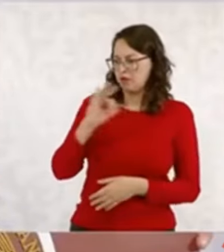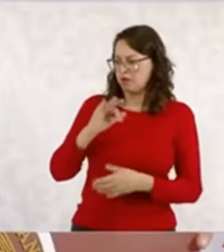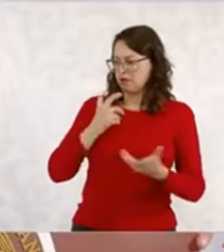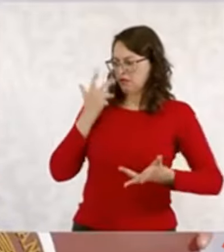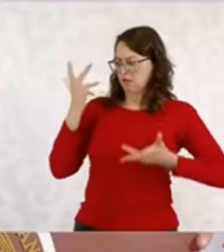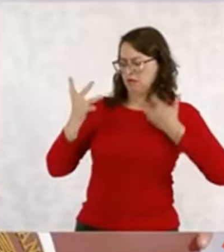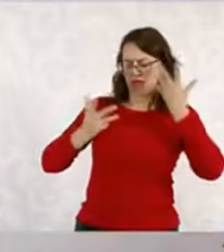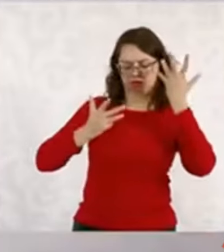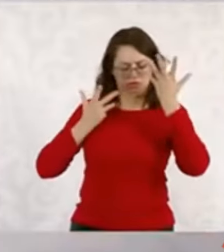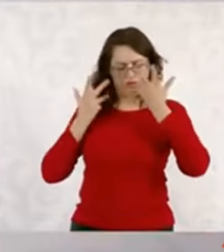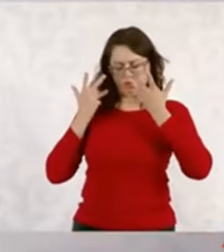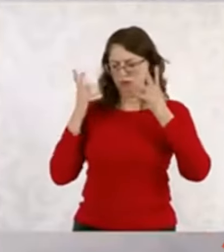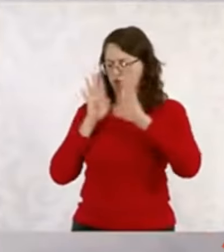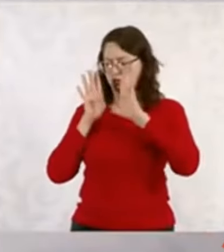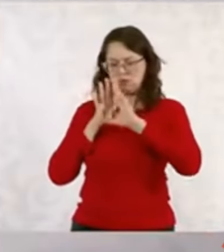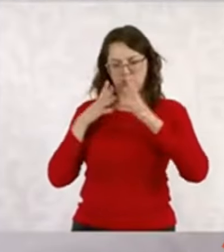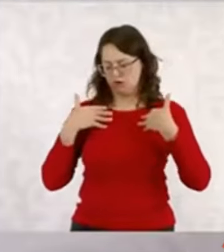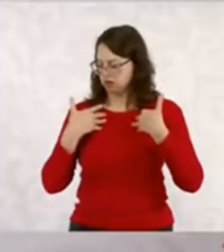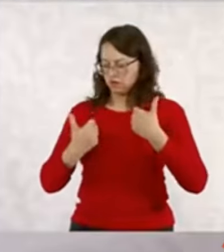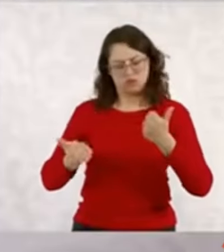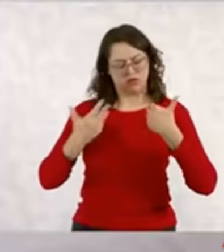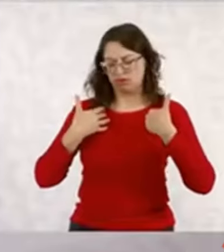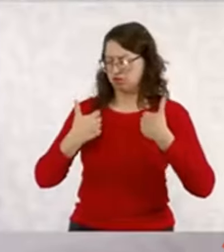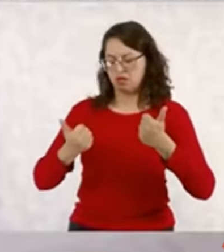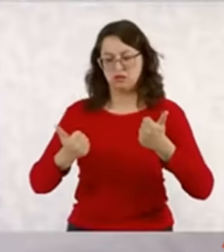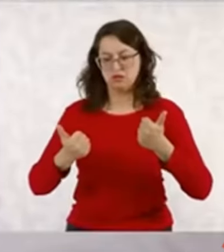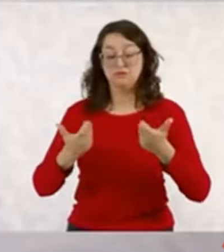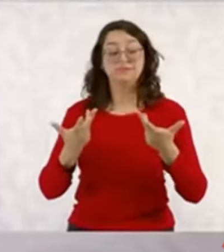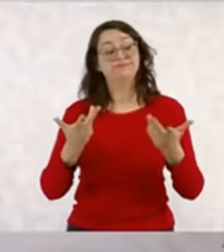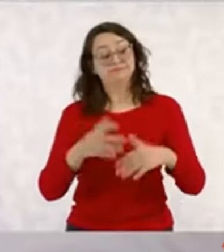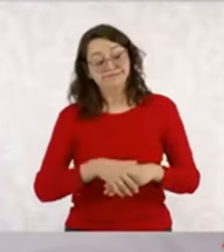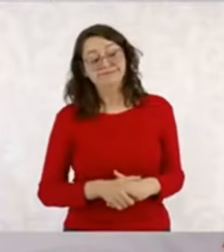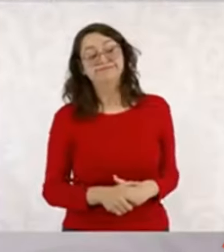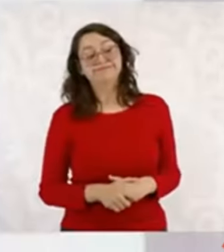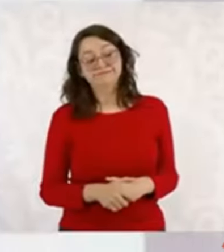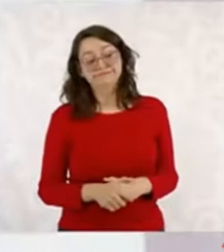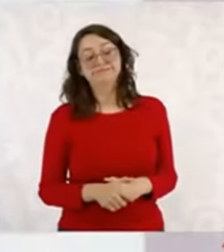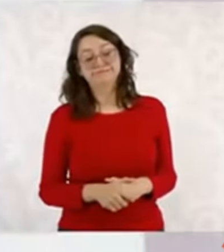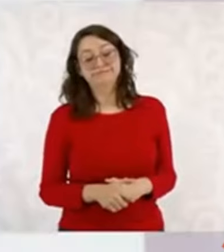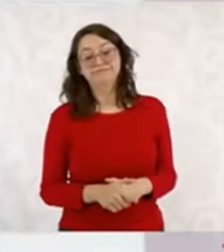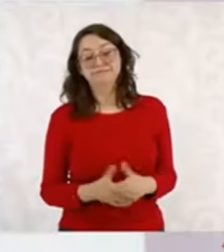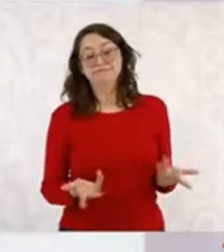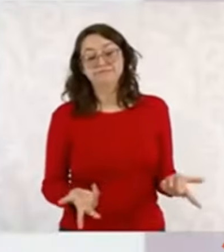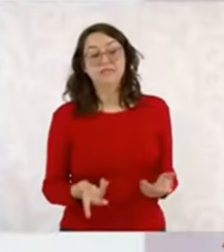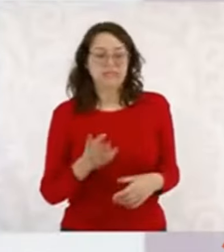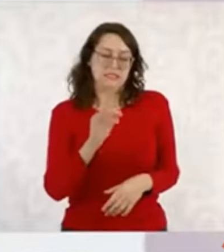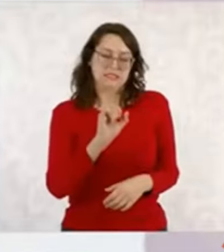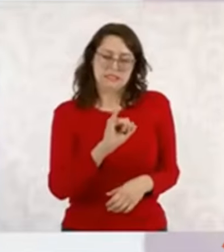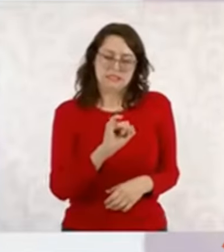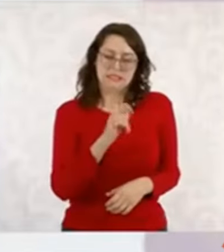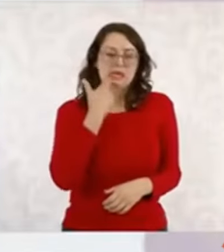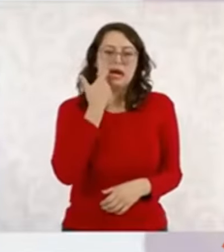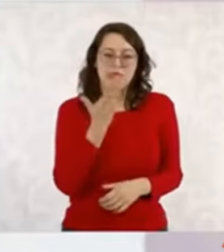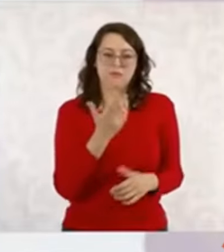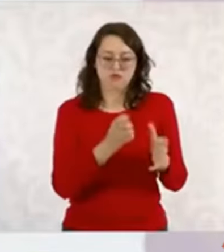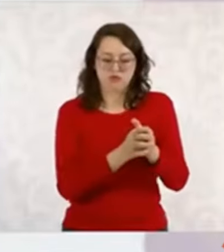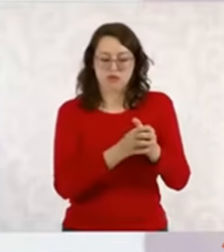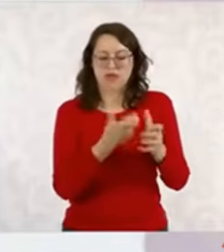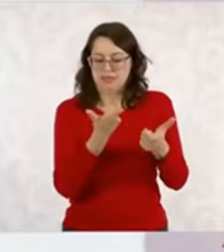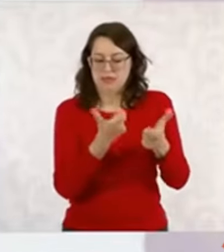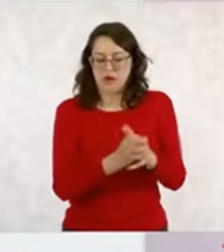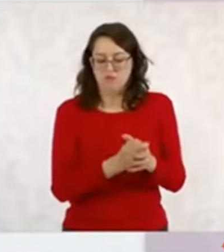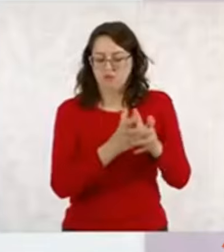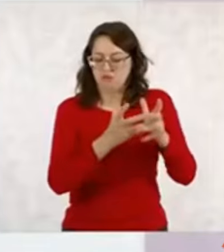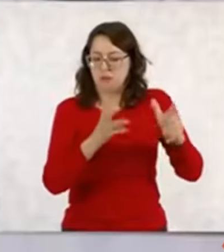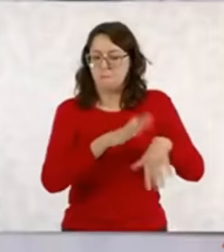2026. Pero en el 2025, pues tenemos más empleos formales, más empleo, un índice de